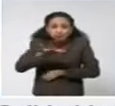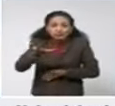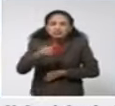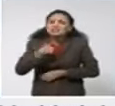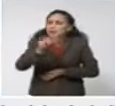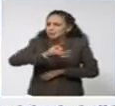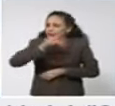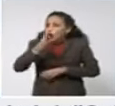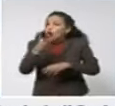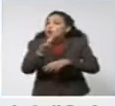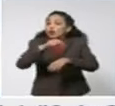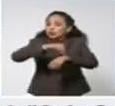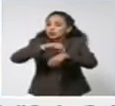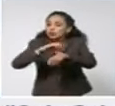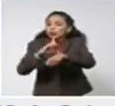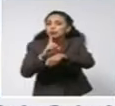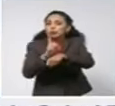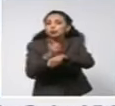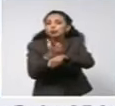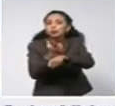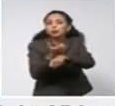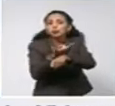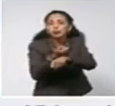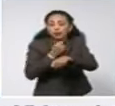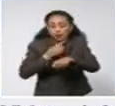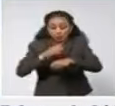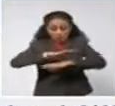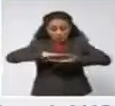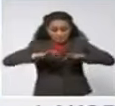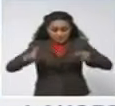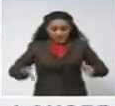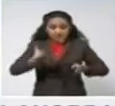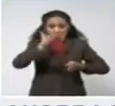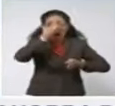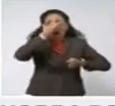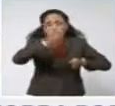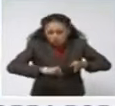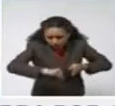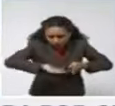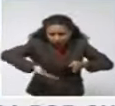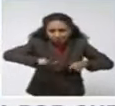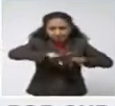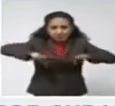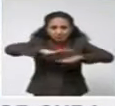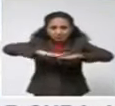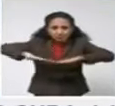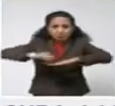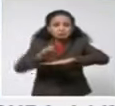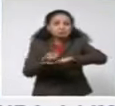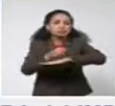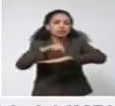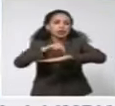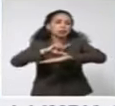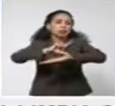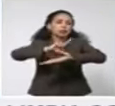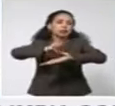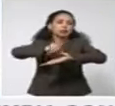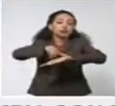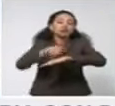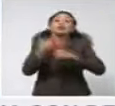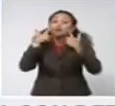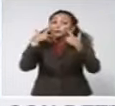durar muchas veces en la superficie determinado tiempo, pues es importante. Como también es importante que las